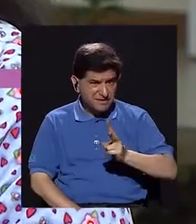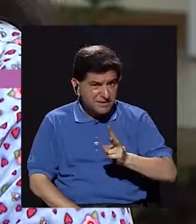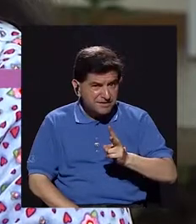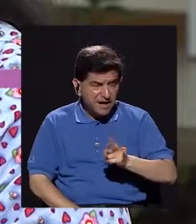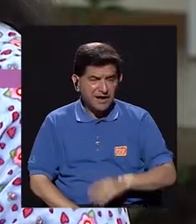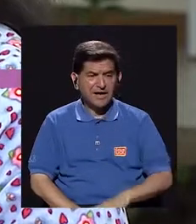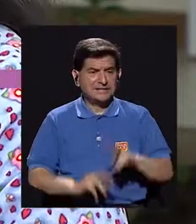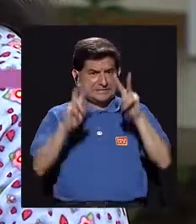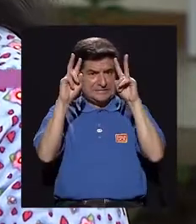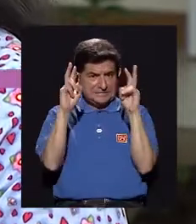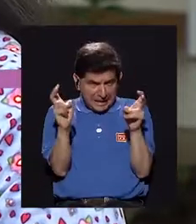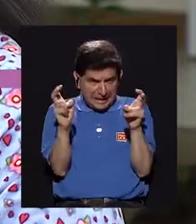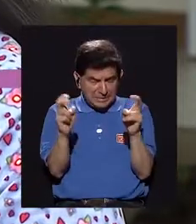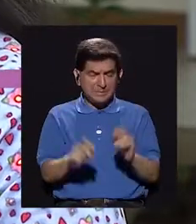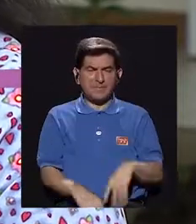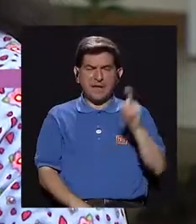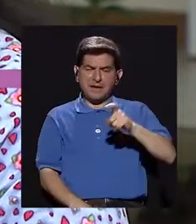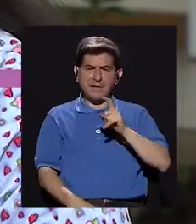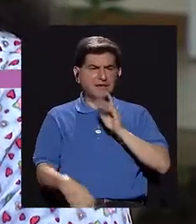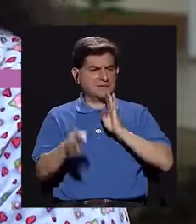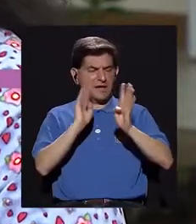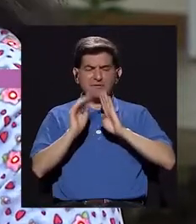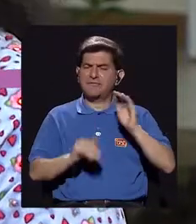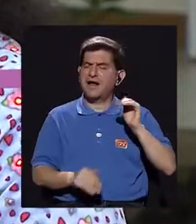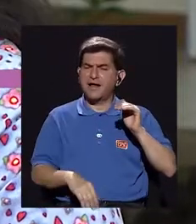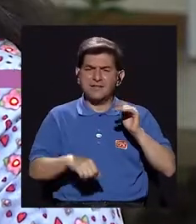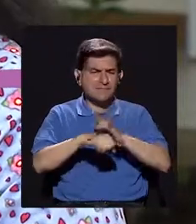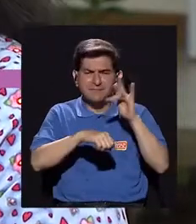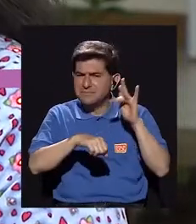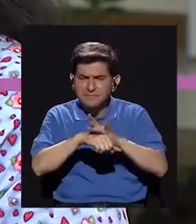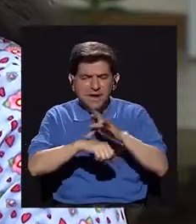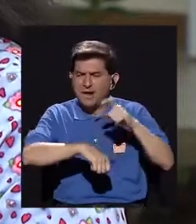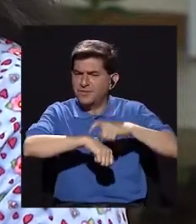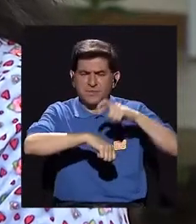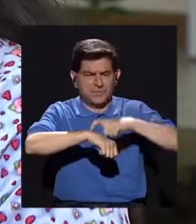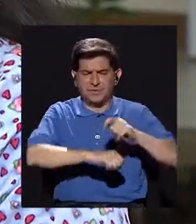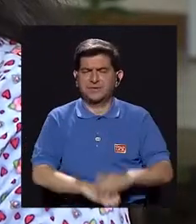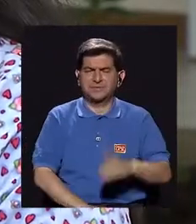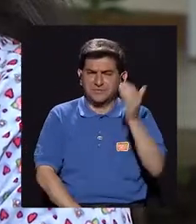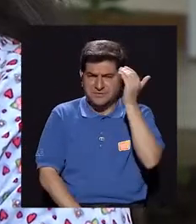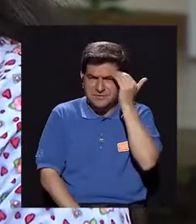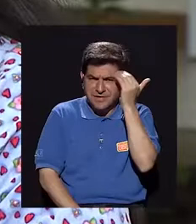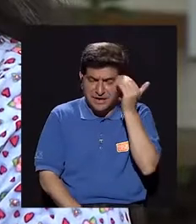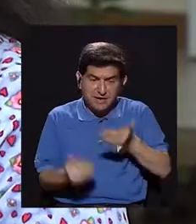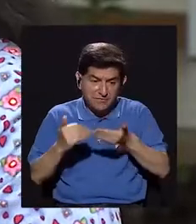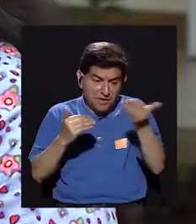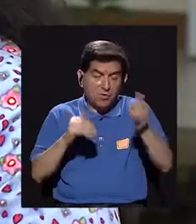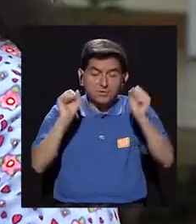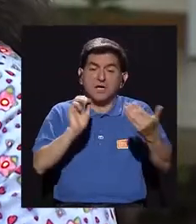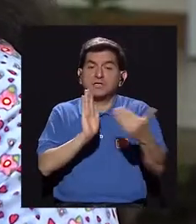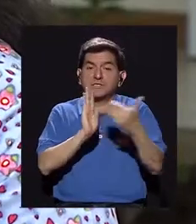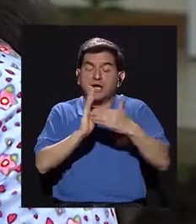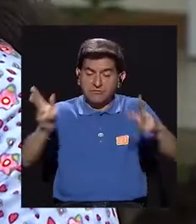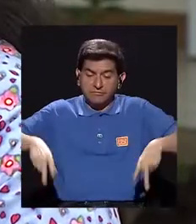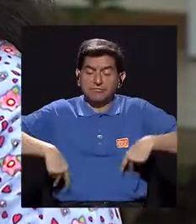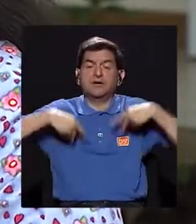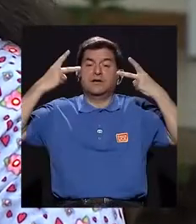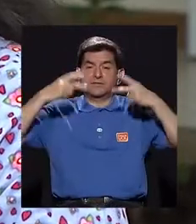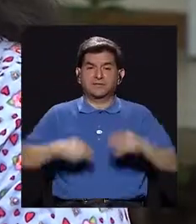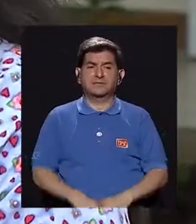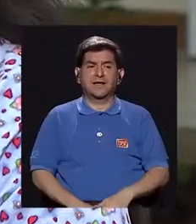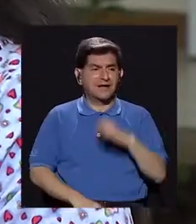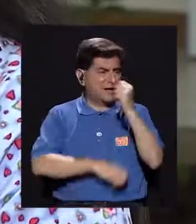Realmente este es un tema en donde se tiene que hablar desde muy pequeños, ¿verdad? Saber de que hay cosas que nos pueden afectar en la